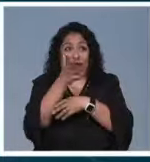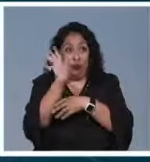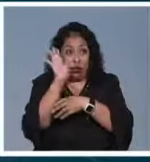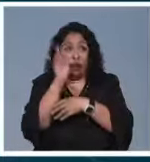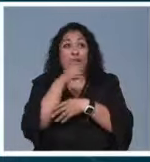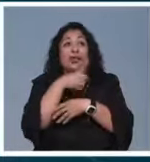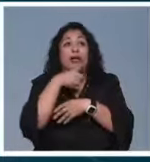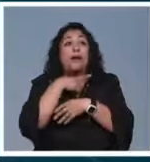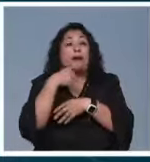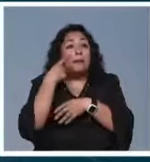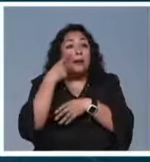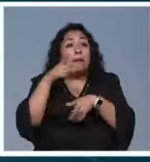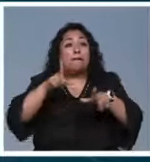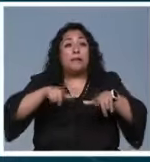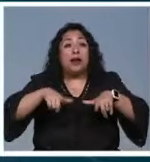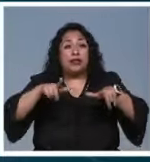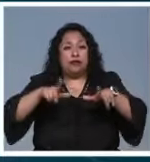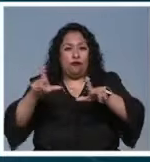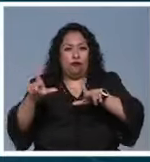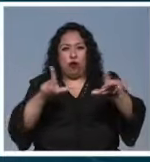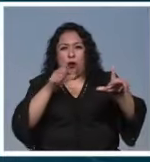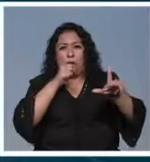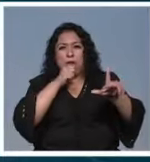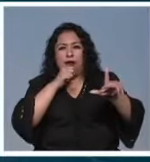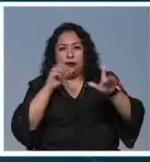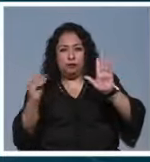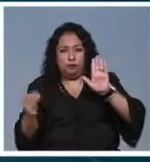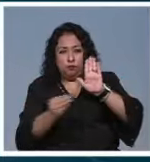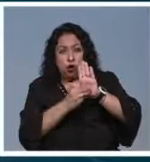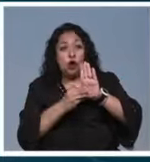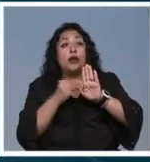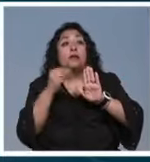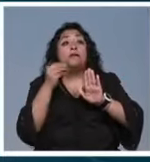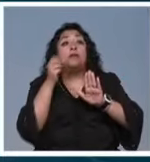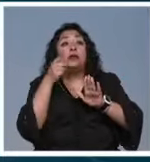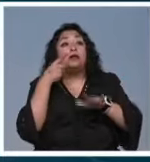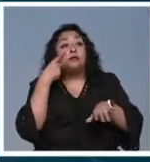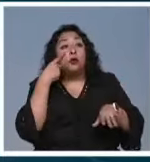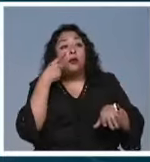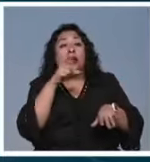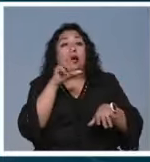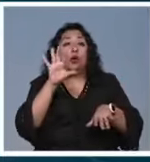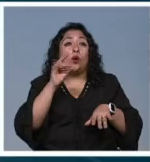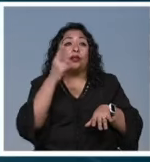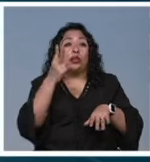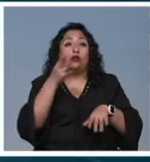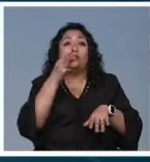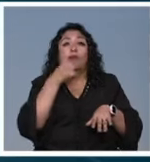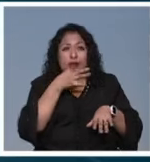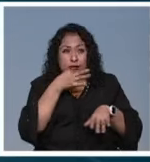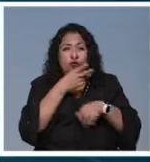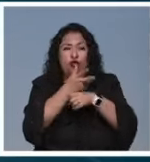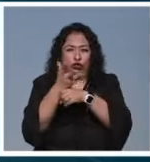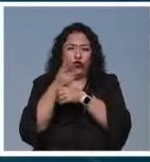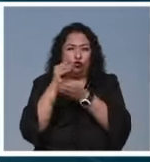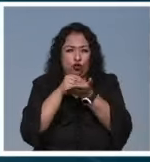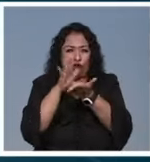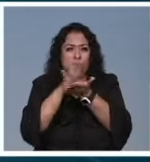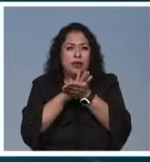debe de entrar a las plataformas que están apareciendo en su pantalla y así disfrutar de los 42 minutos de este